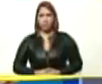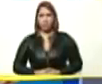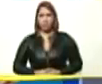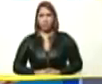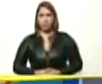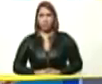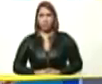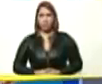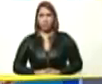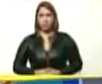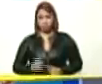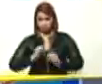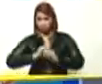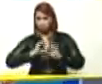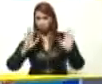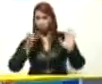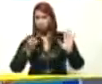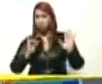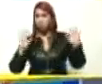claro, está, como,